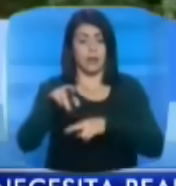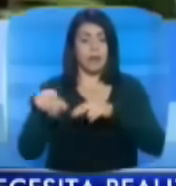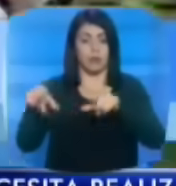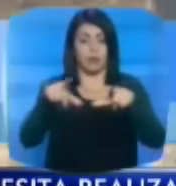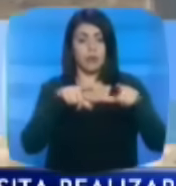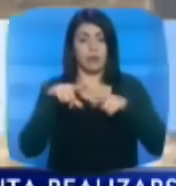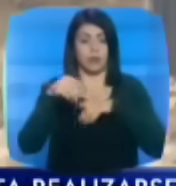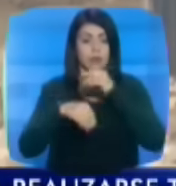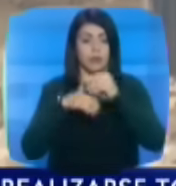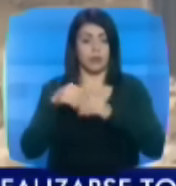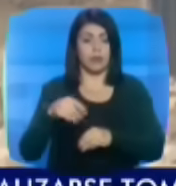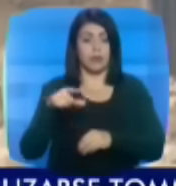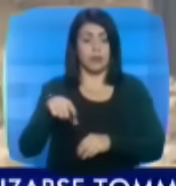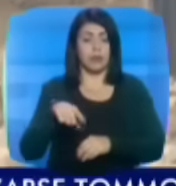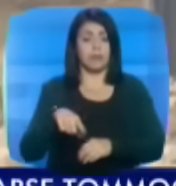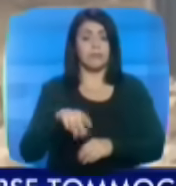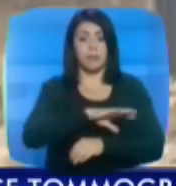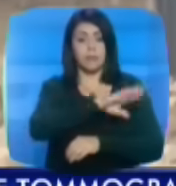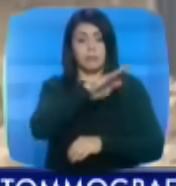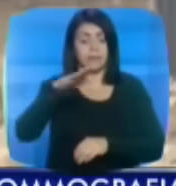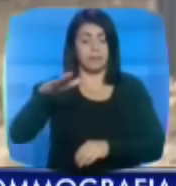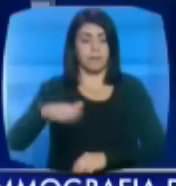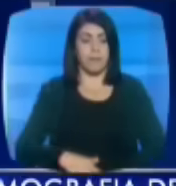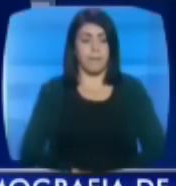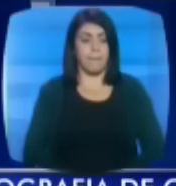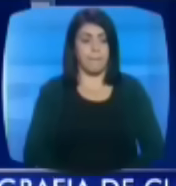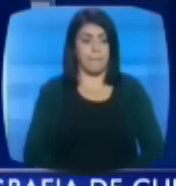presas y zonas costeras.